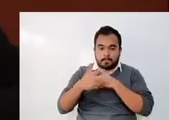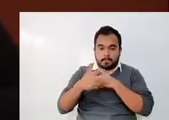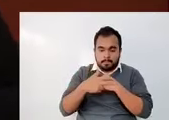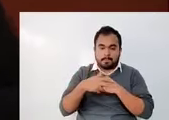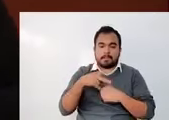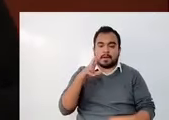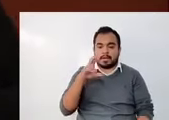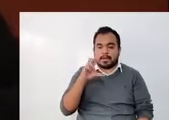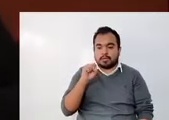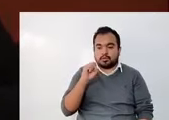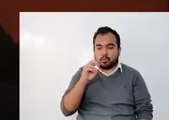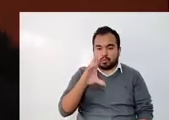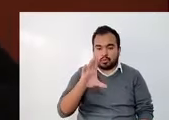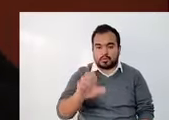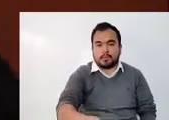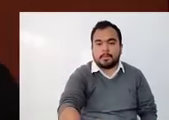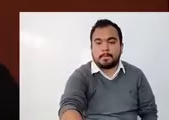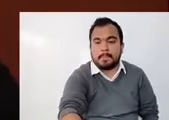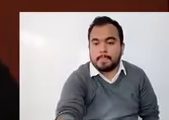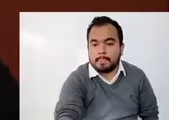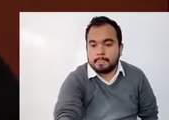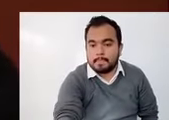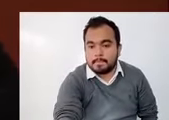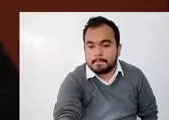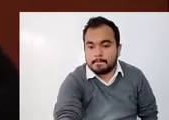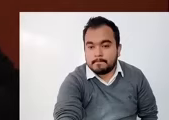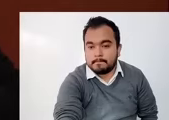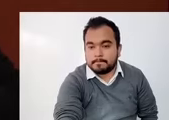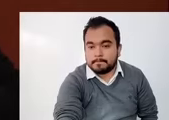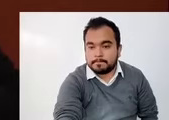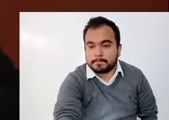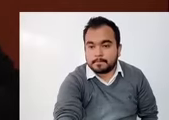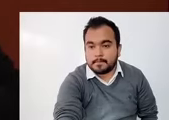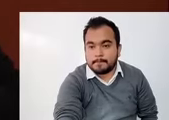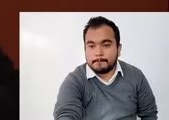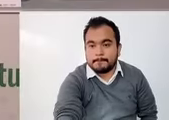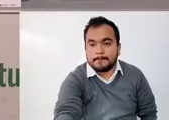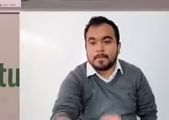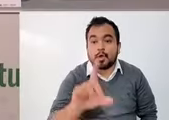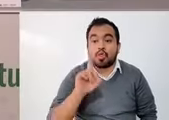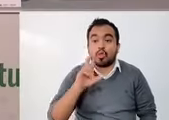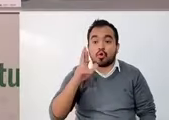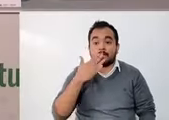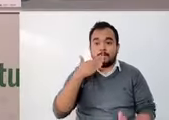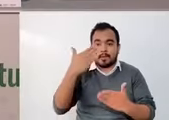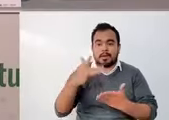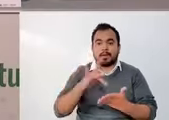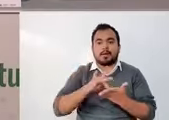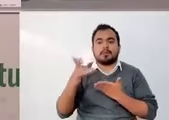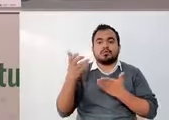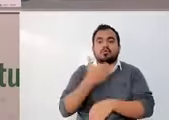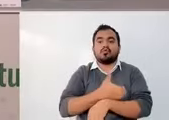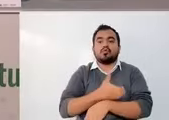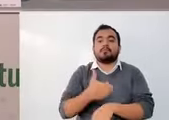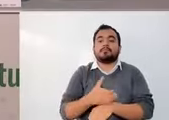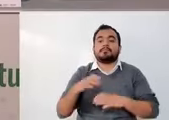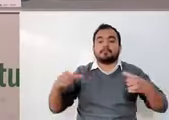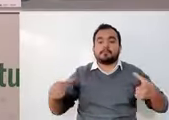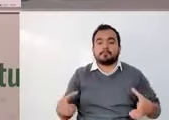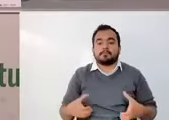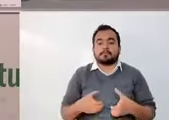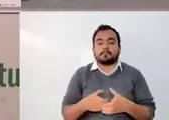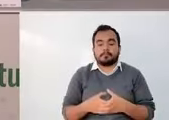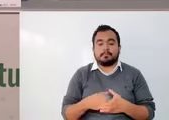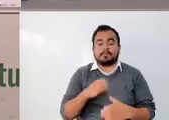Research. Doctor, le doy la bienvenida. Muchísimas gracias por acompañarnos. Desde el Centro de Estudios Constitucionales estamos